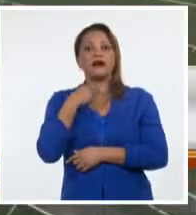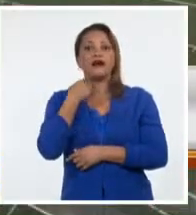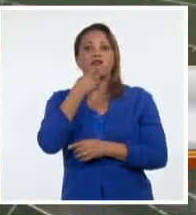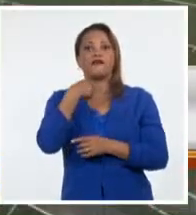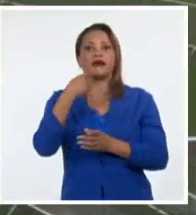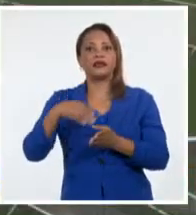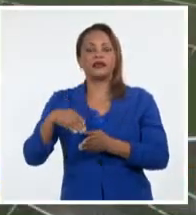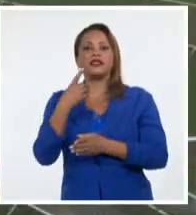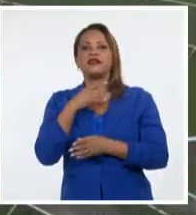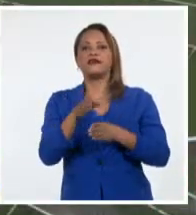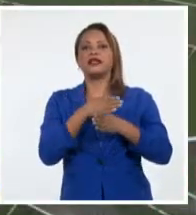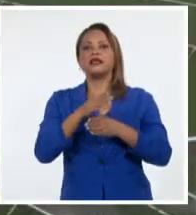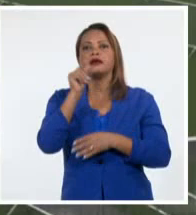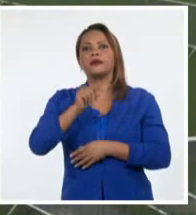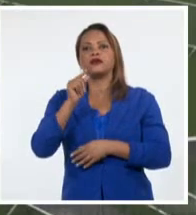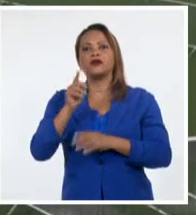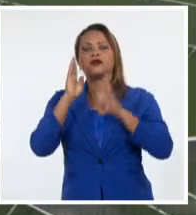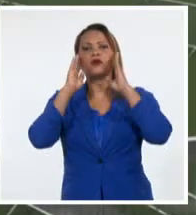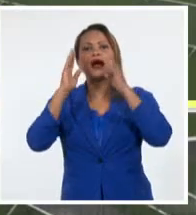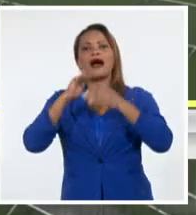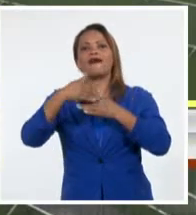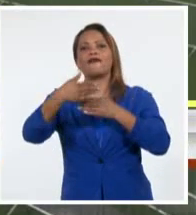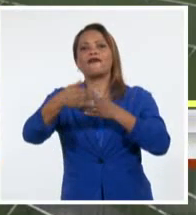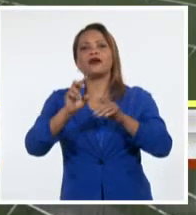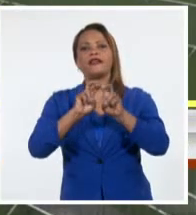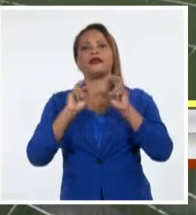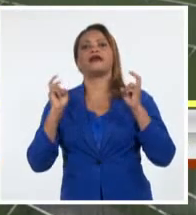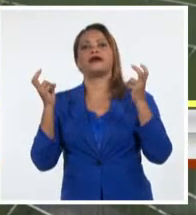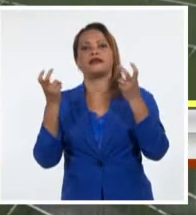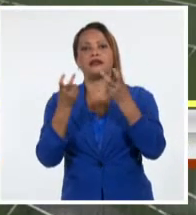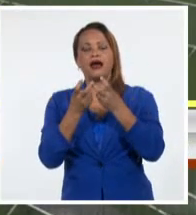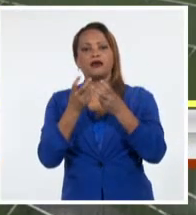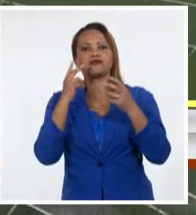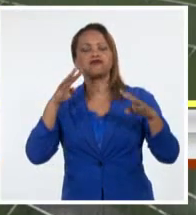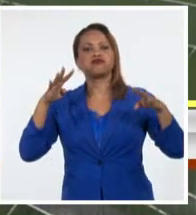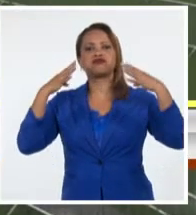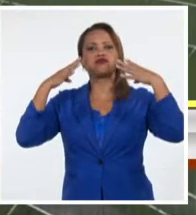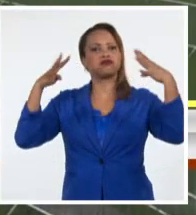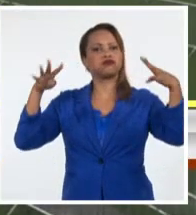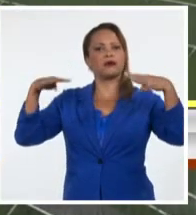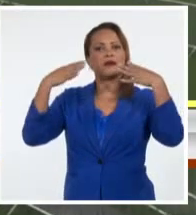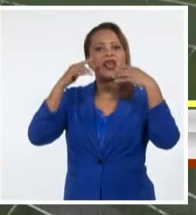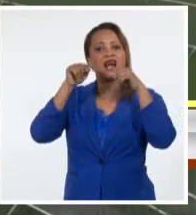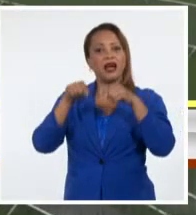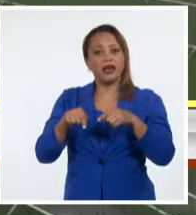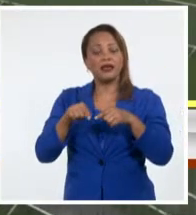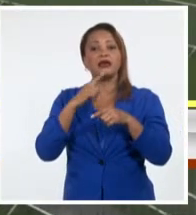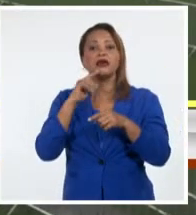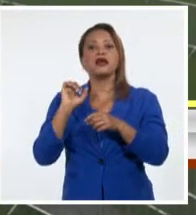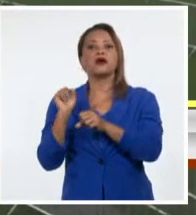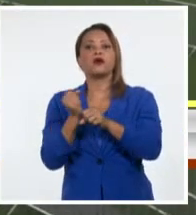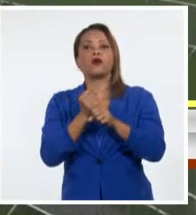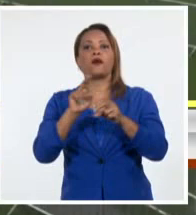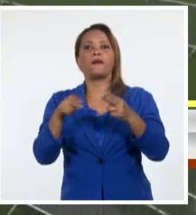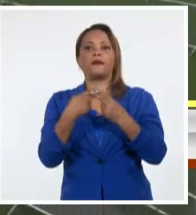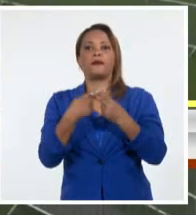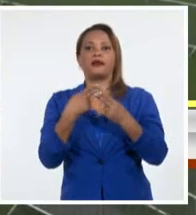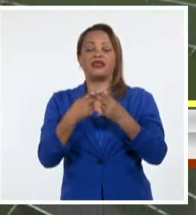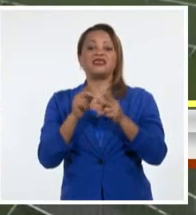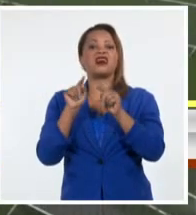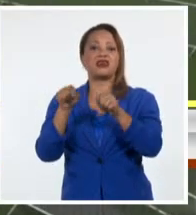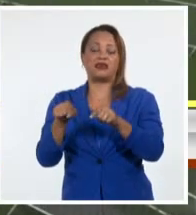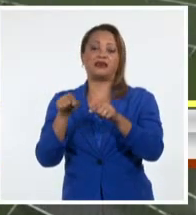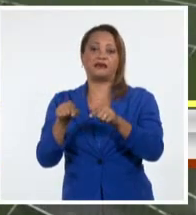de aficionados se concentraron a las afueras del estadio Vila Belmiro, de la ciudad de Santos, donde O'Reilly jugó la mayor parte de su carrera